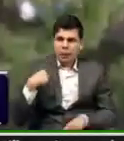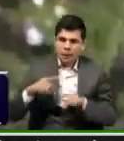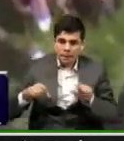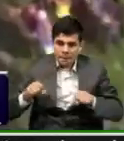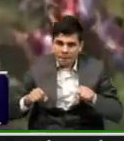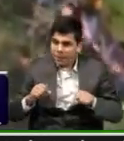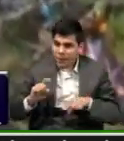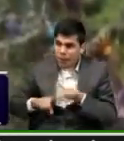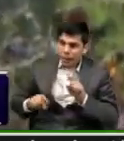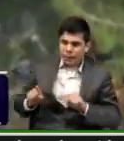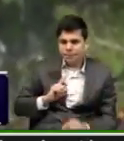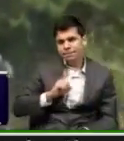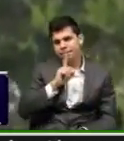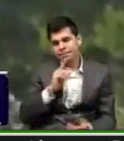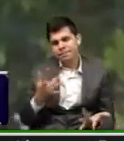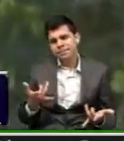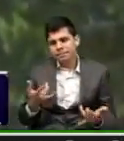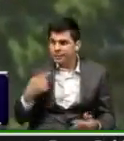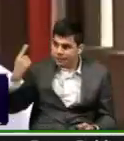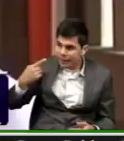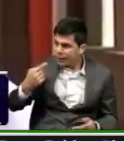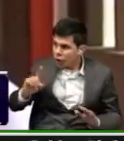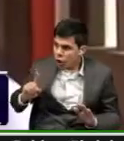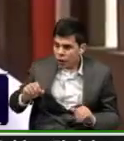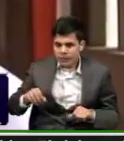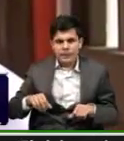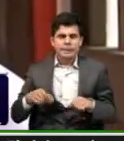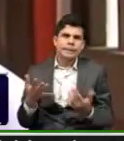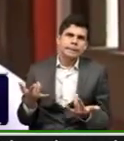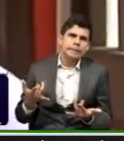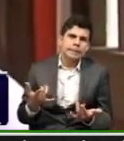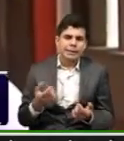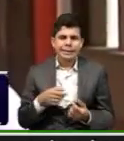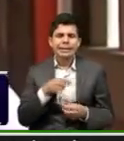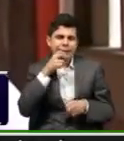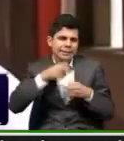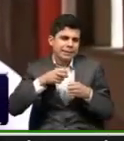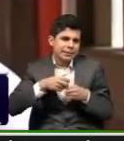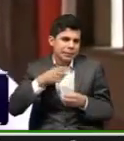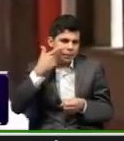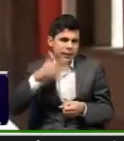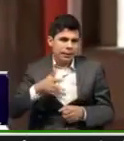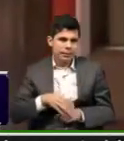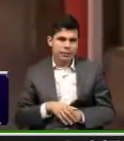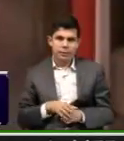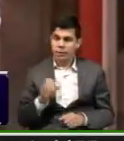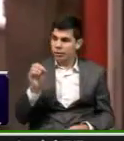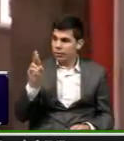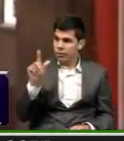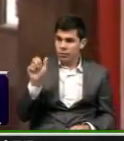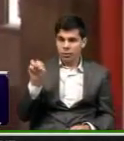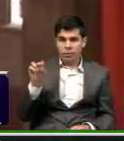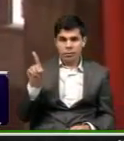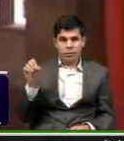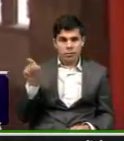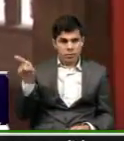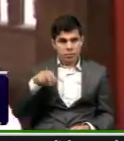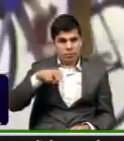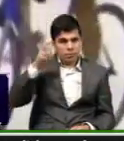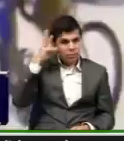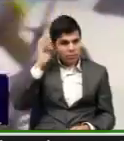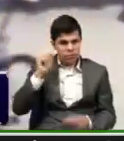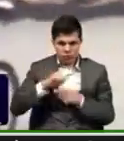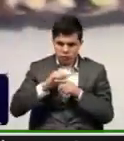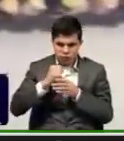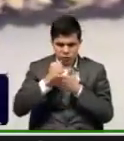amarrado. Falta la estrategia. Orlando Solano, quien lleva varios años trabajando por el ciclismo del departamento, aseguró